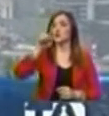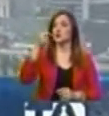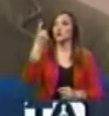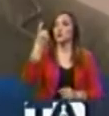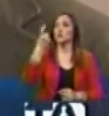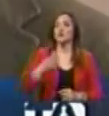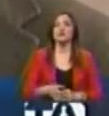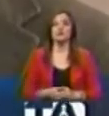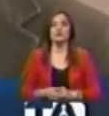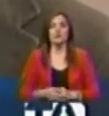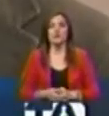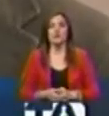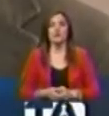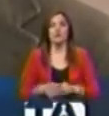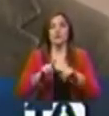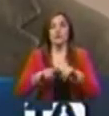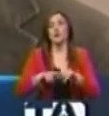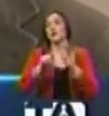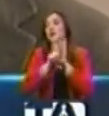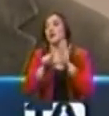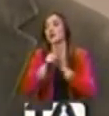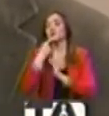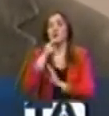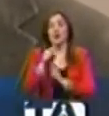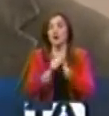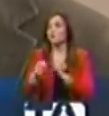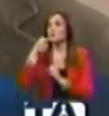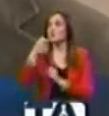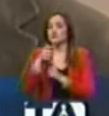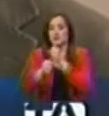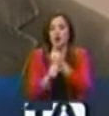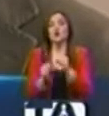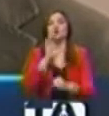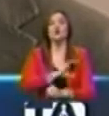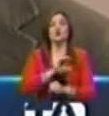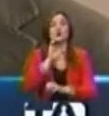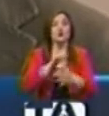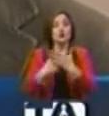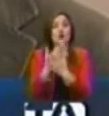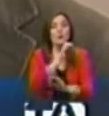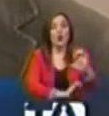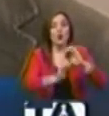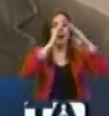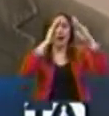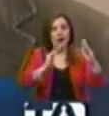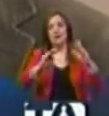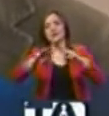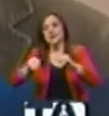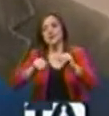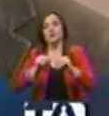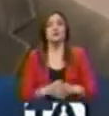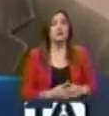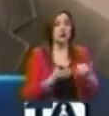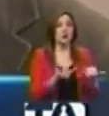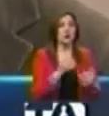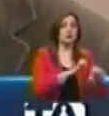713.111 bienes. Se los fija de acuerdo a lo que establece la ley. Cada 2 años, cada municipio tiene que hacer nuevos avalúos de los predios de la ciudad. O sea, actualizar